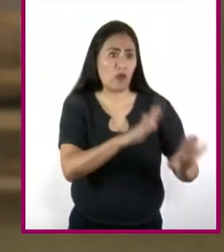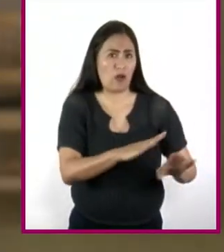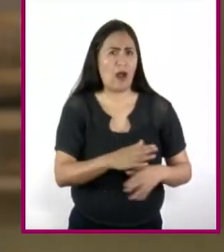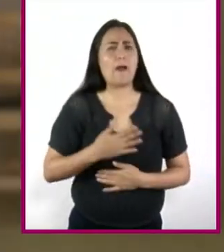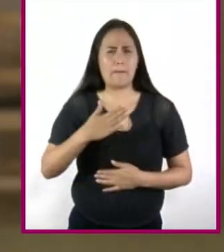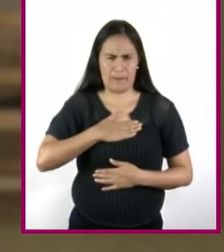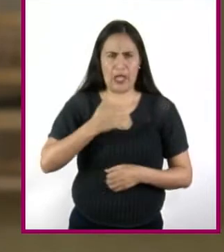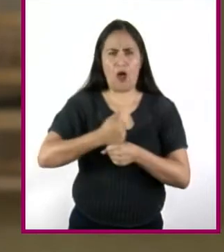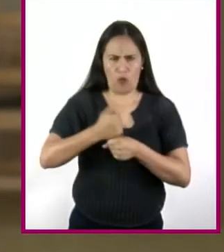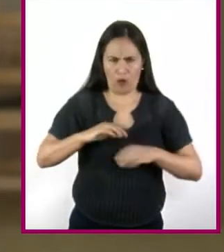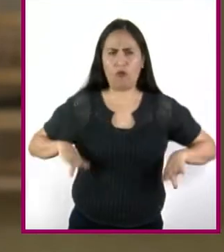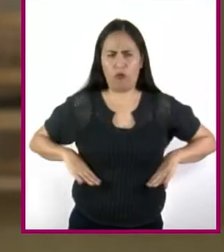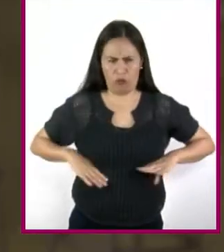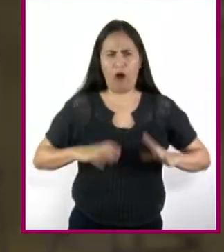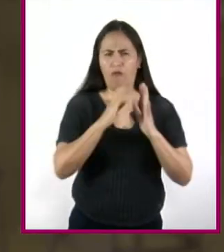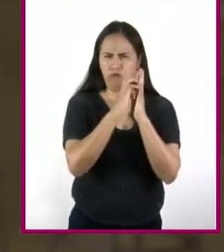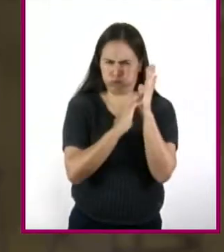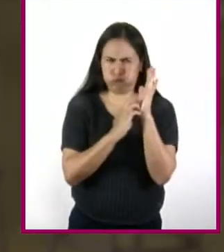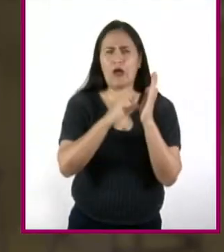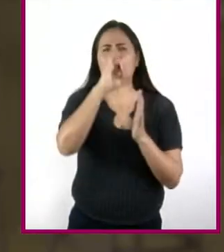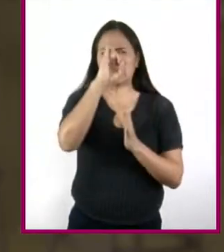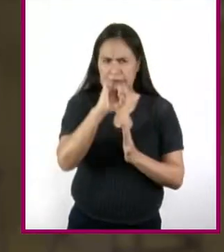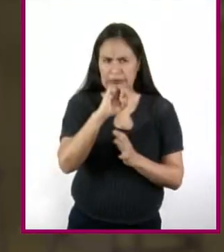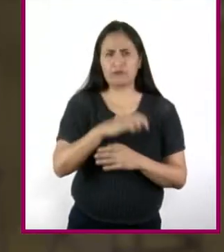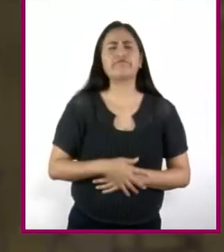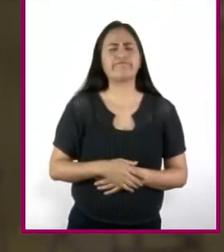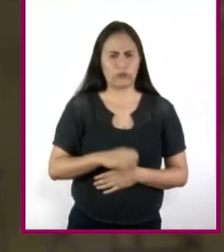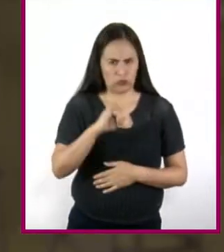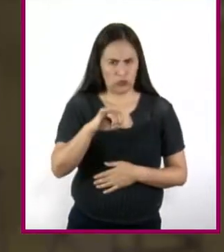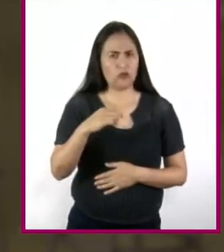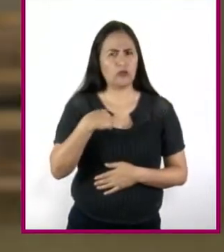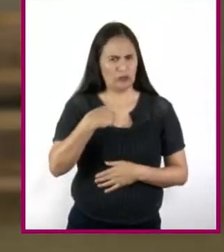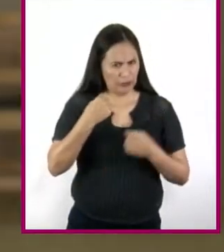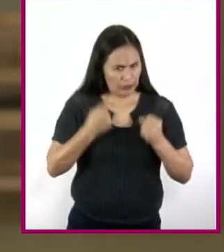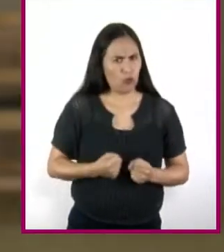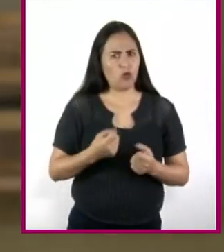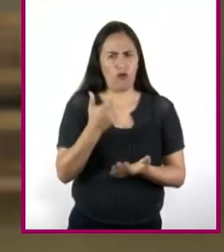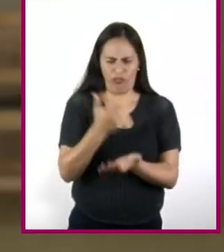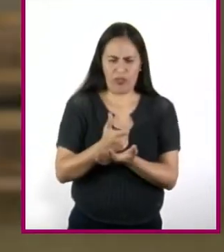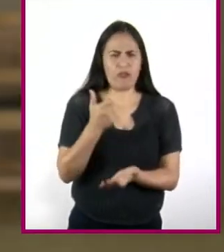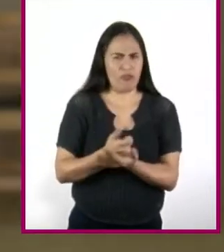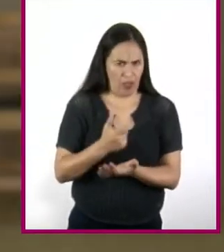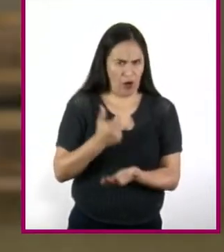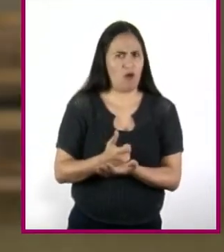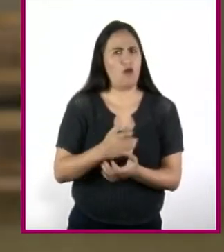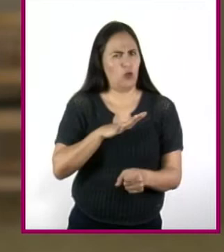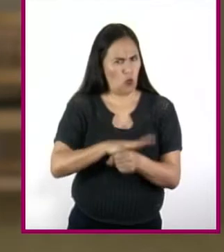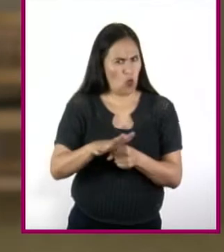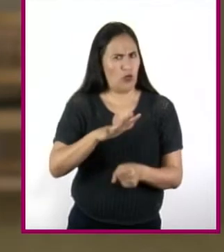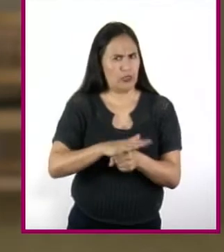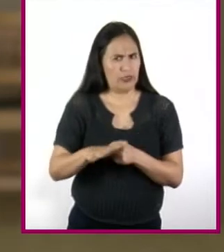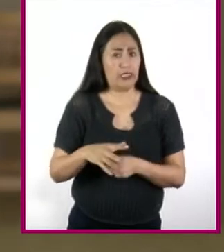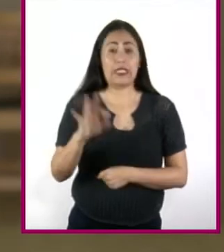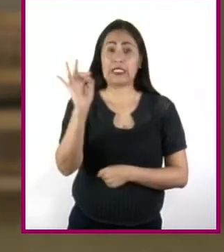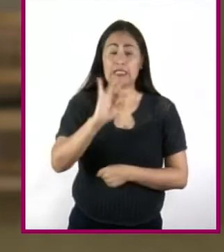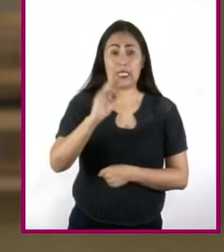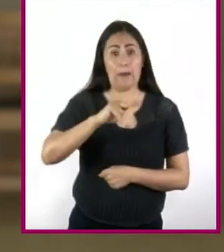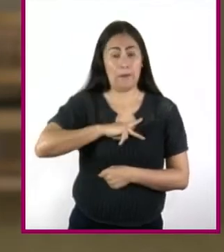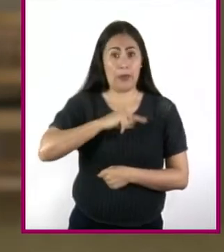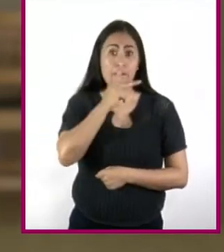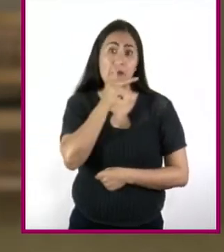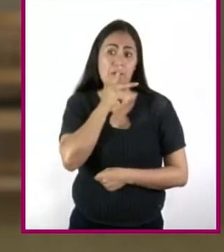ahorrativo. Así que yo estoy casi seguro de que sí tenía un buen dinero. Y me preocupa que al rato vayan a decir que mi papá se lo